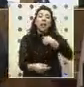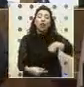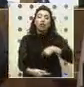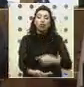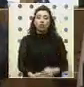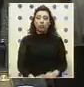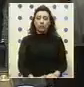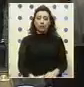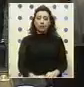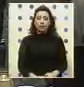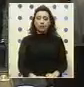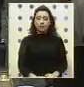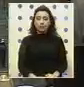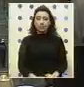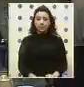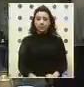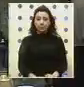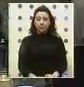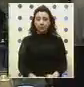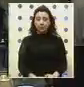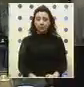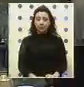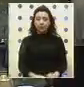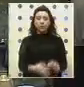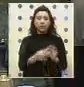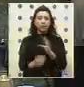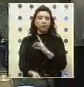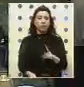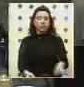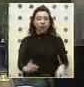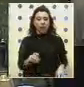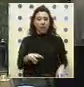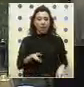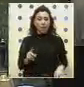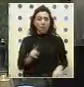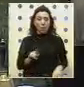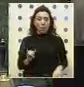Gracias, diputado de Musí. Tiene la palabra el diputado.